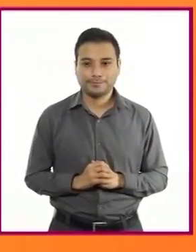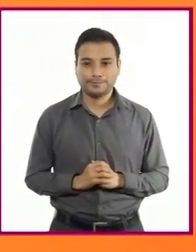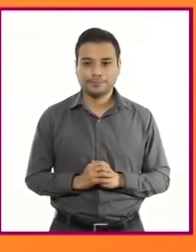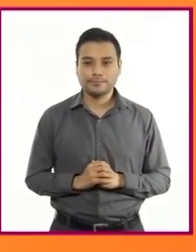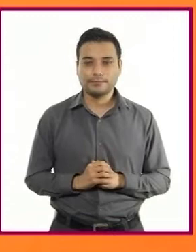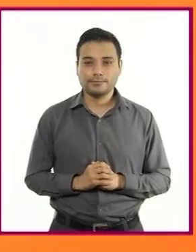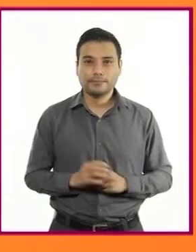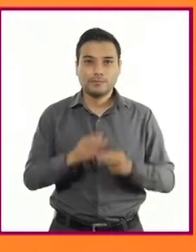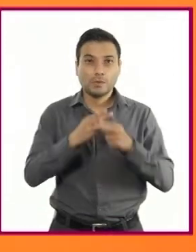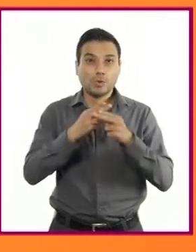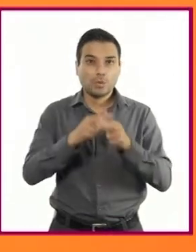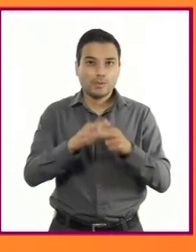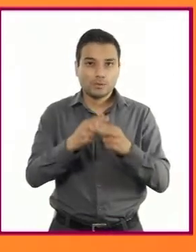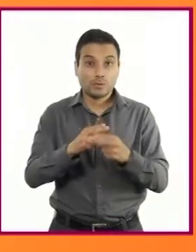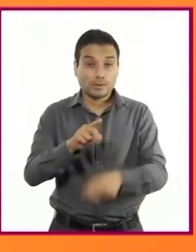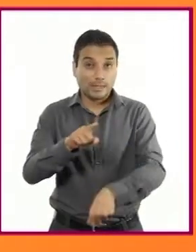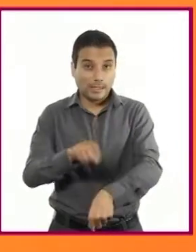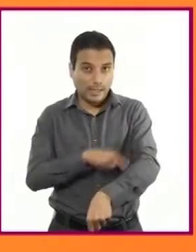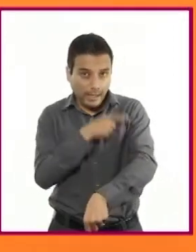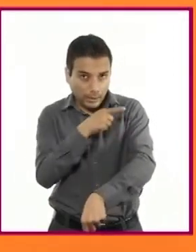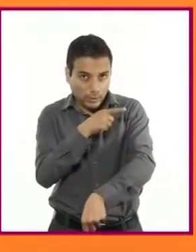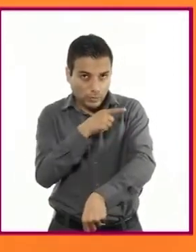huesos largos y tubulares,